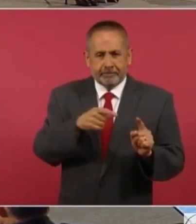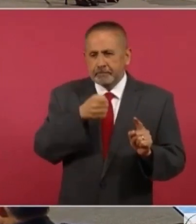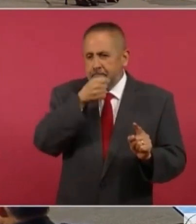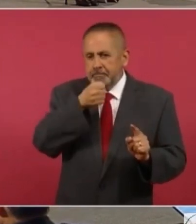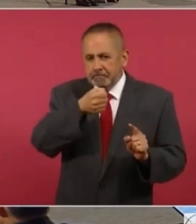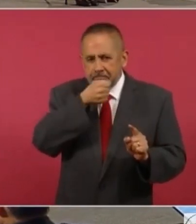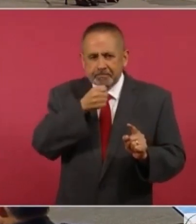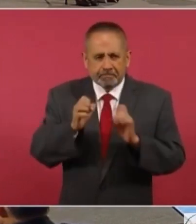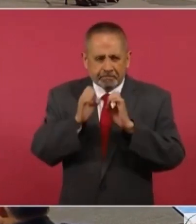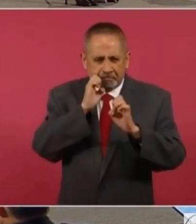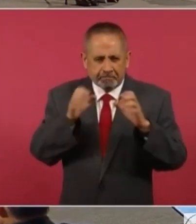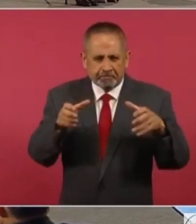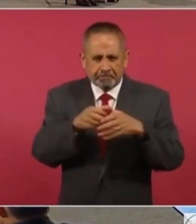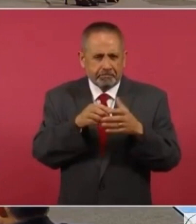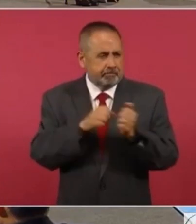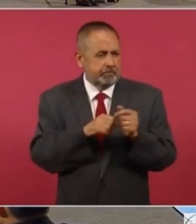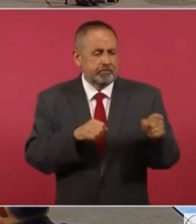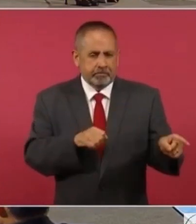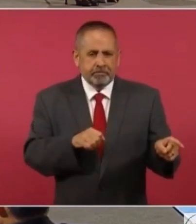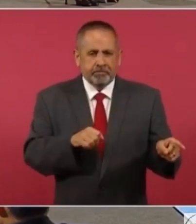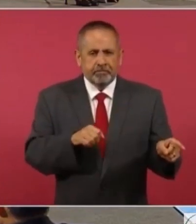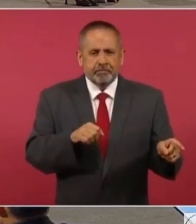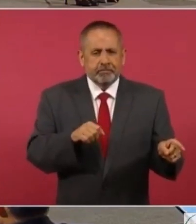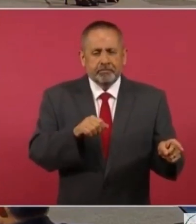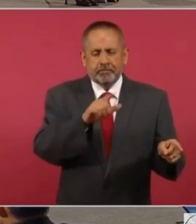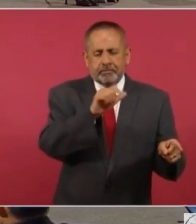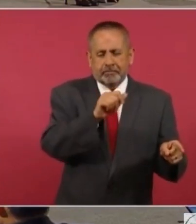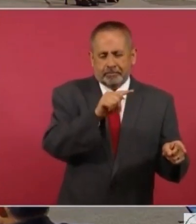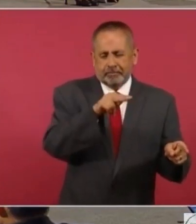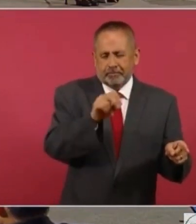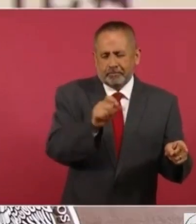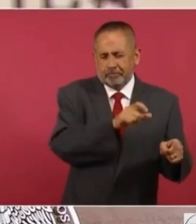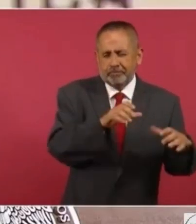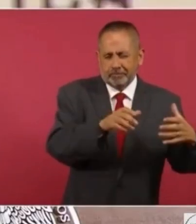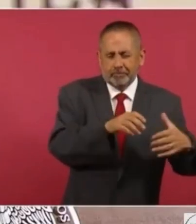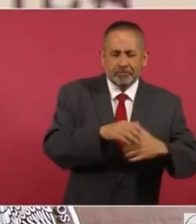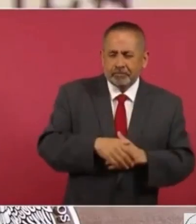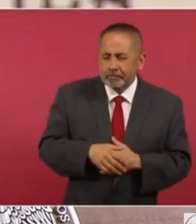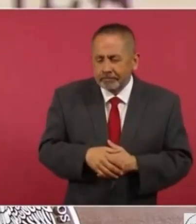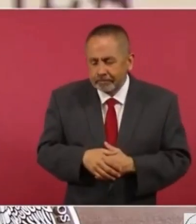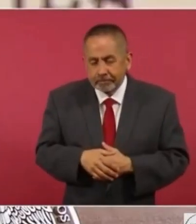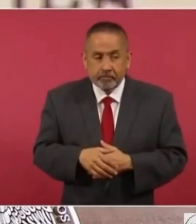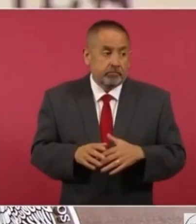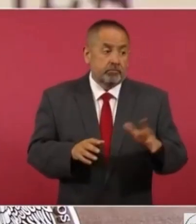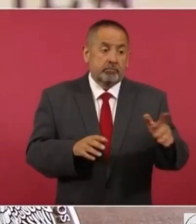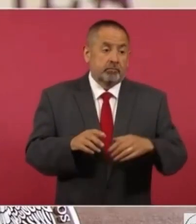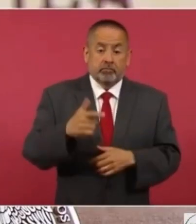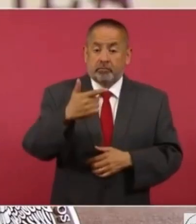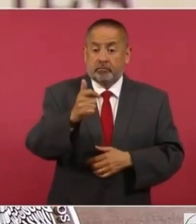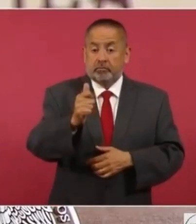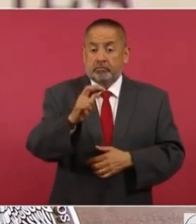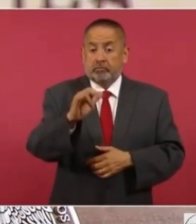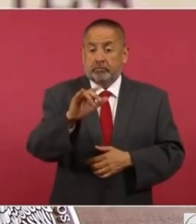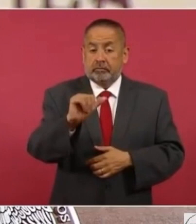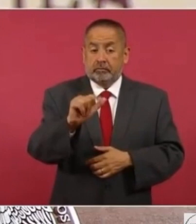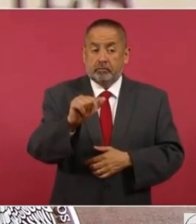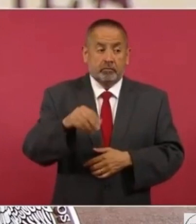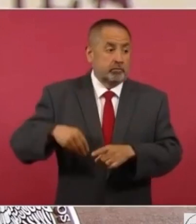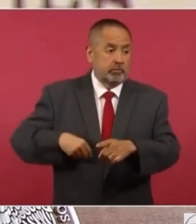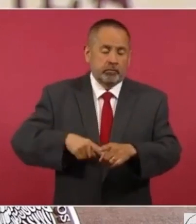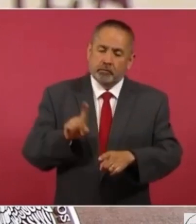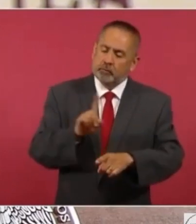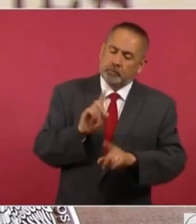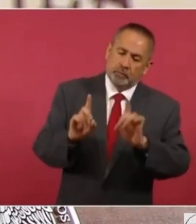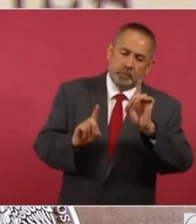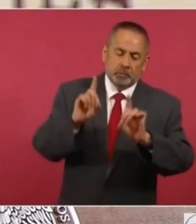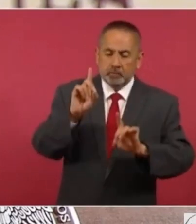Latinos. Sus declaraciones no tienen desperdicio. Duda de la culpabilidad de García Luna y cuestiona la